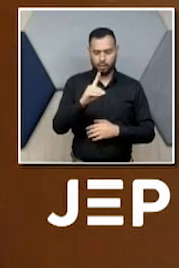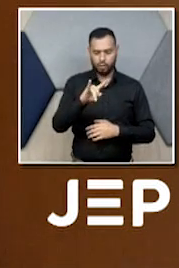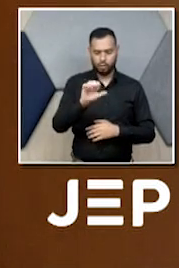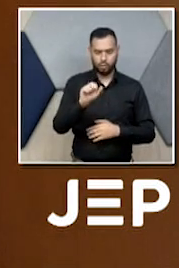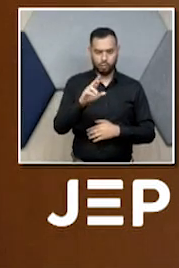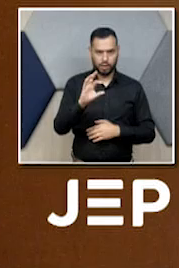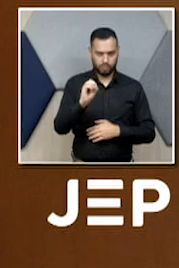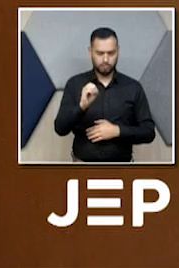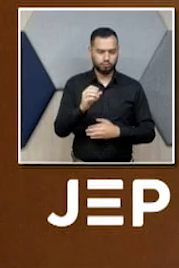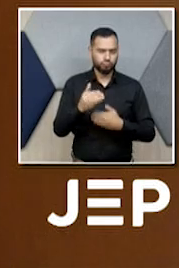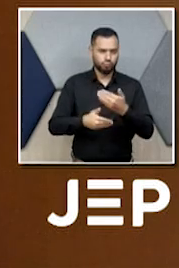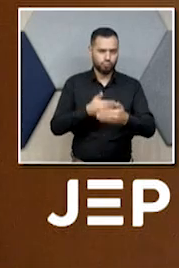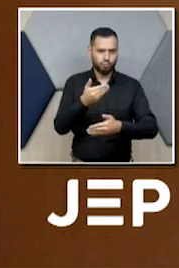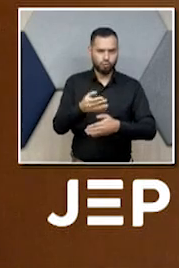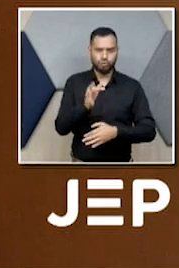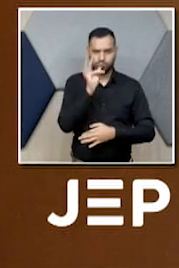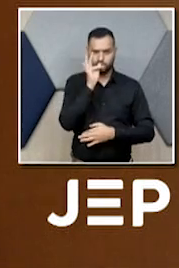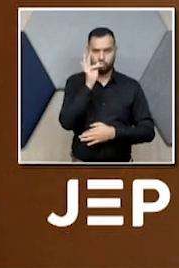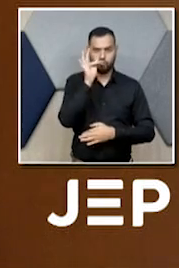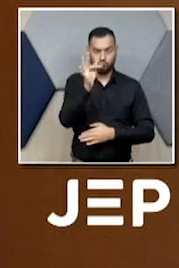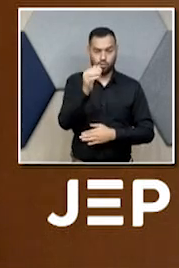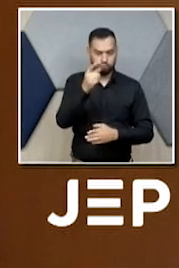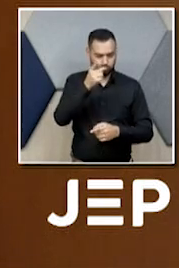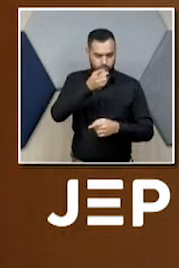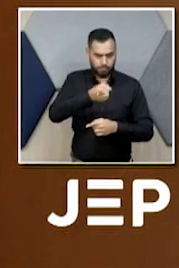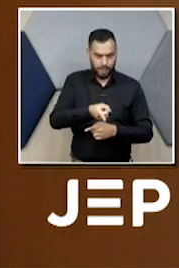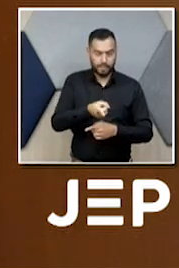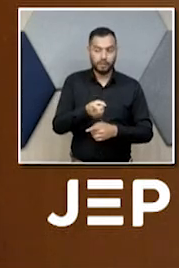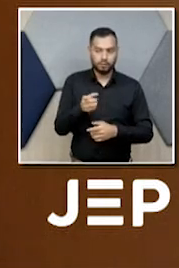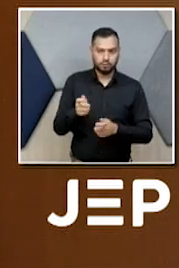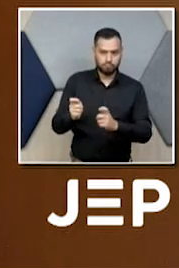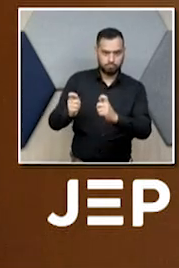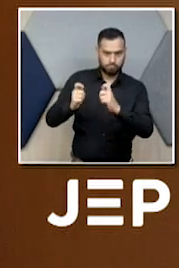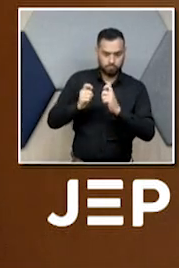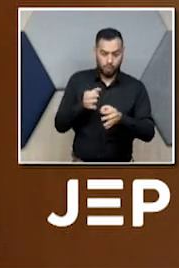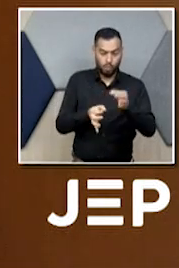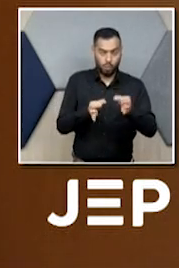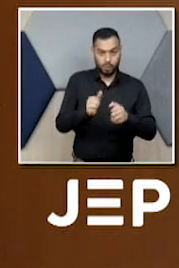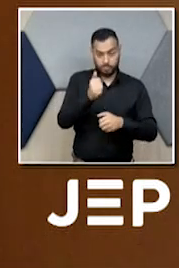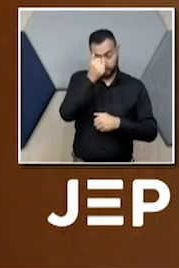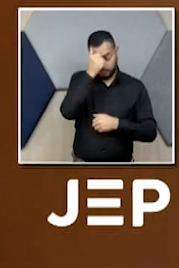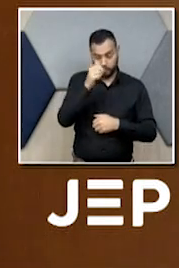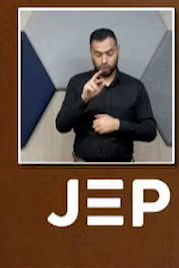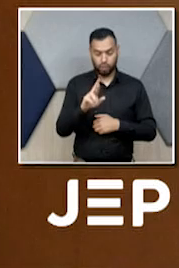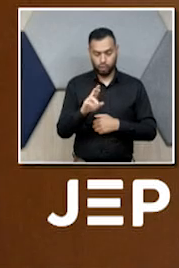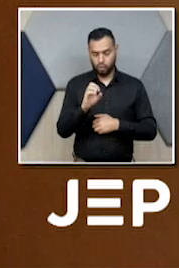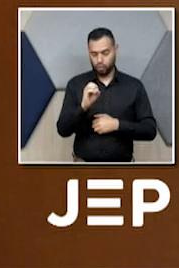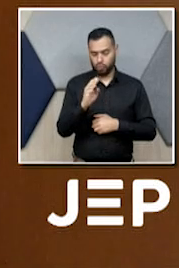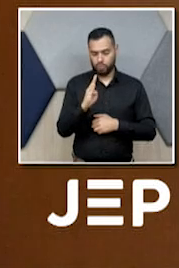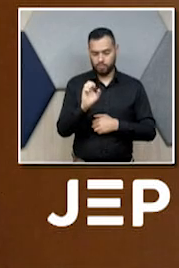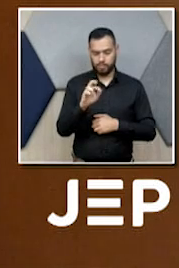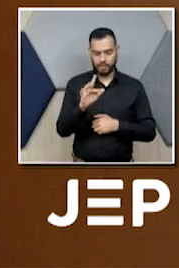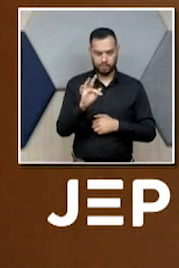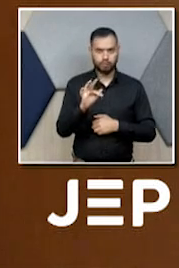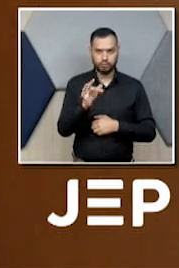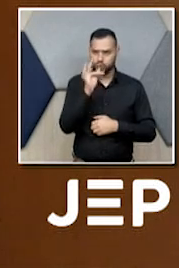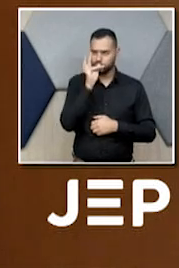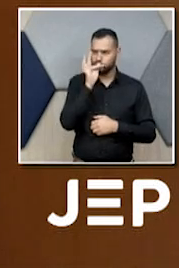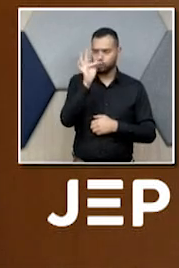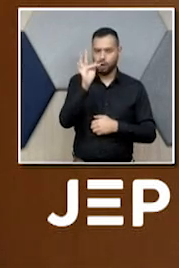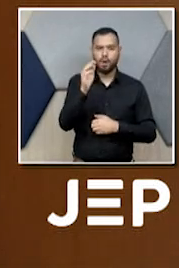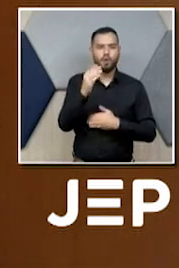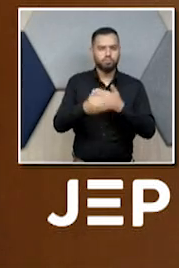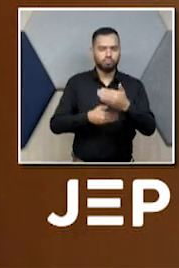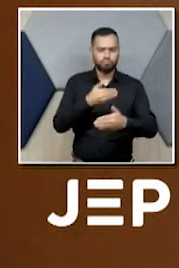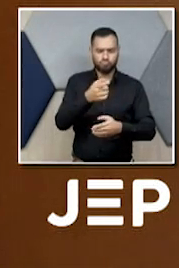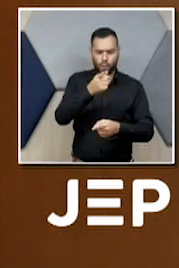rigor, en el cual el magistrado Roberto Carlos Vidal López, bajo la gravedad de juramento, promete cumplir